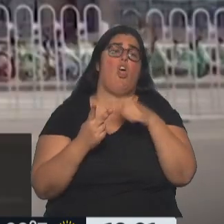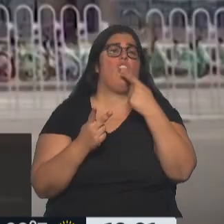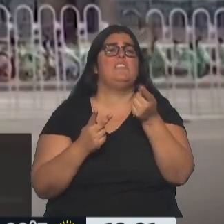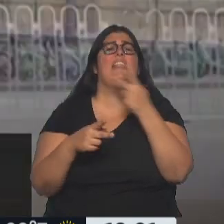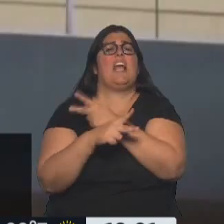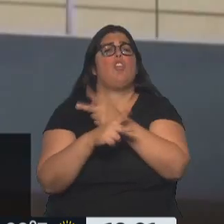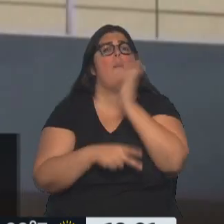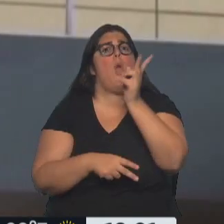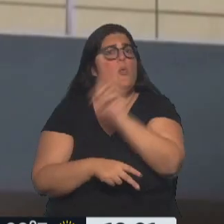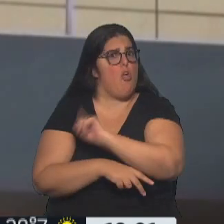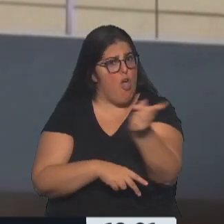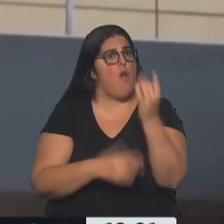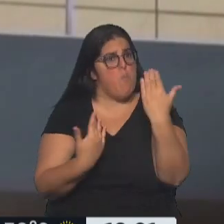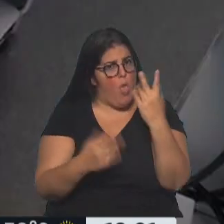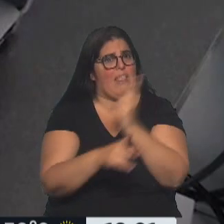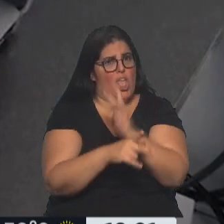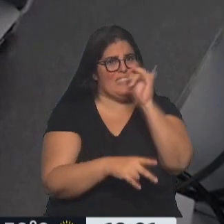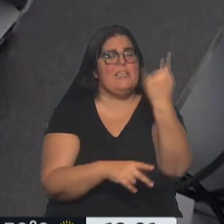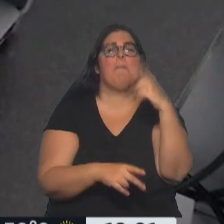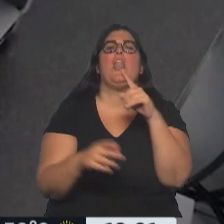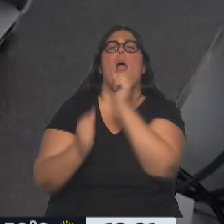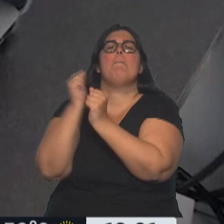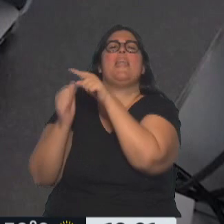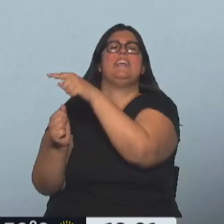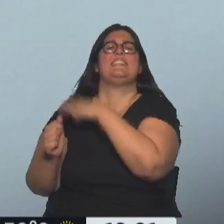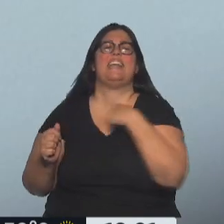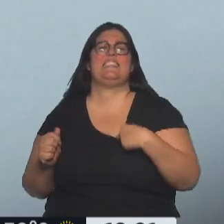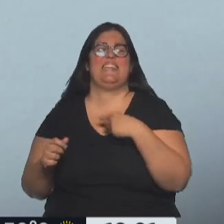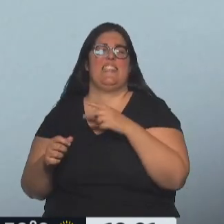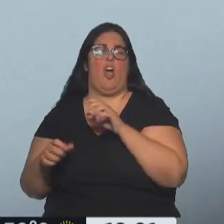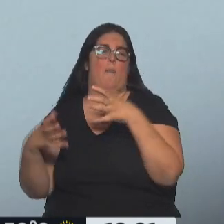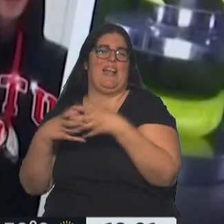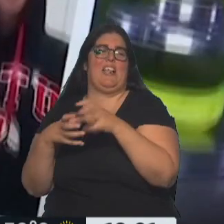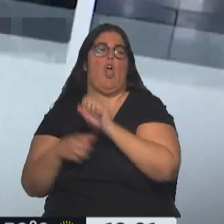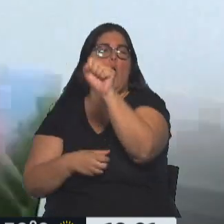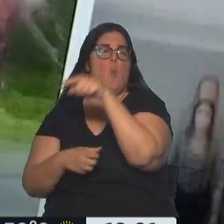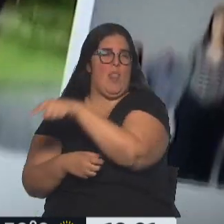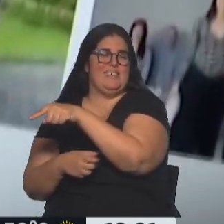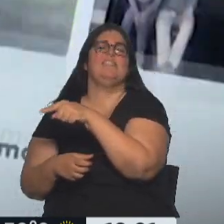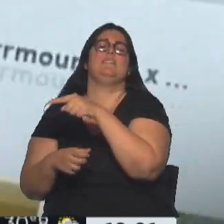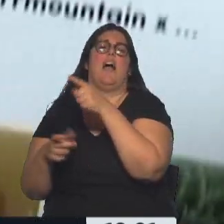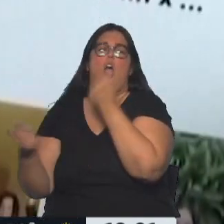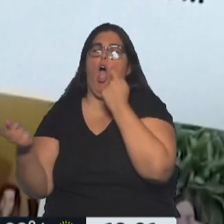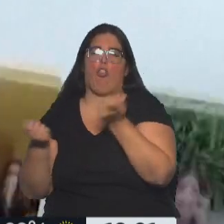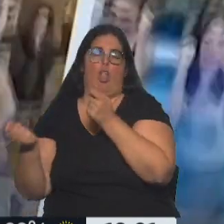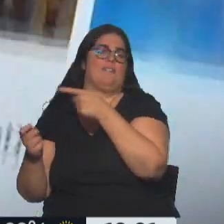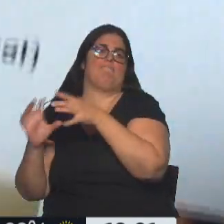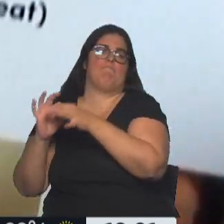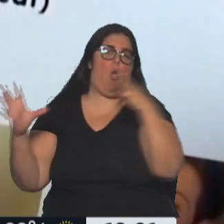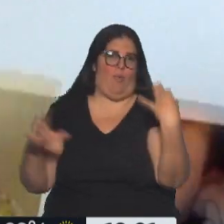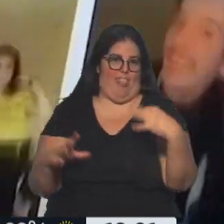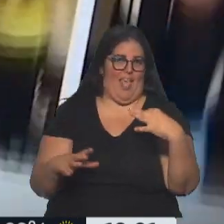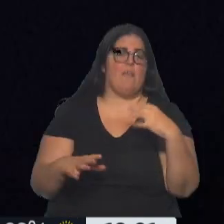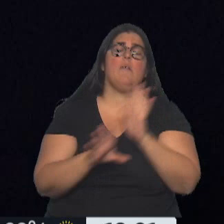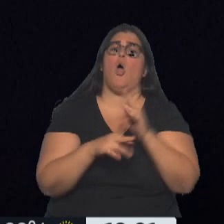su desvinculación de la empresa ByteDance, controlada por el Partido Comunista Chino, ya que consideran que la plataforma atenta contra la